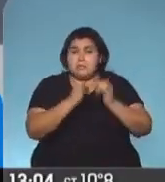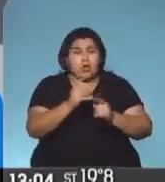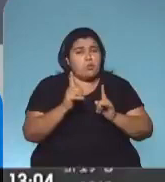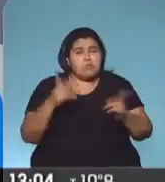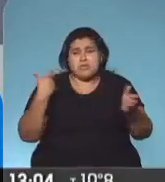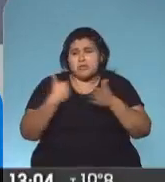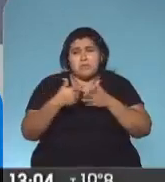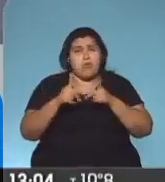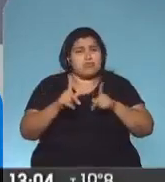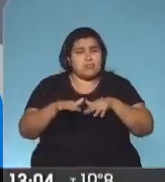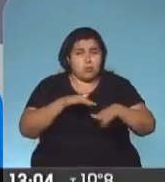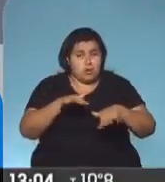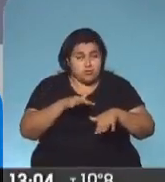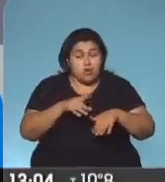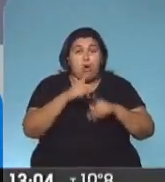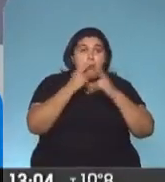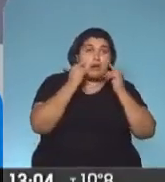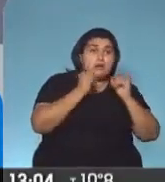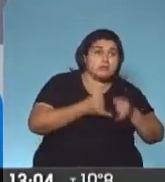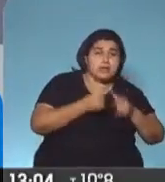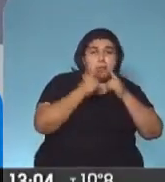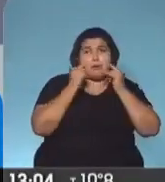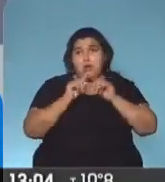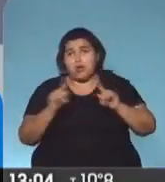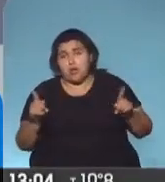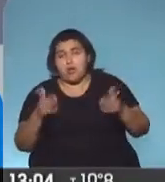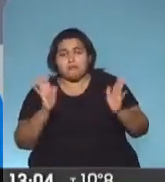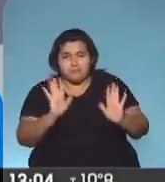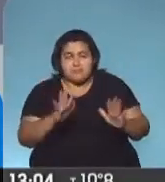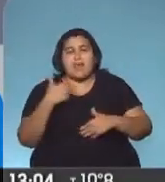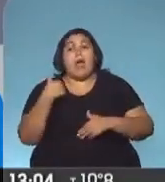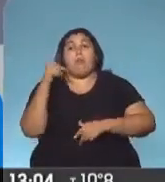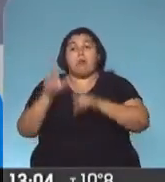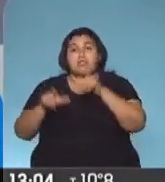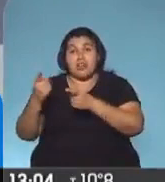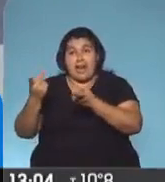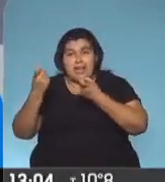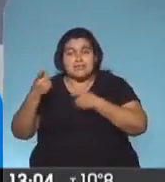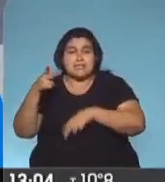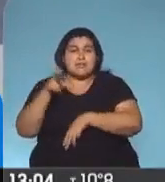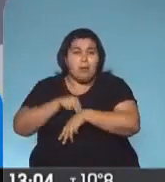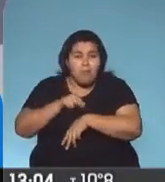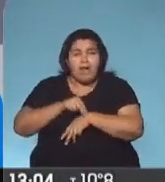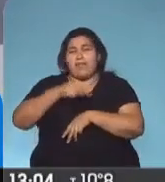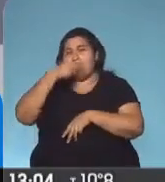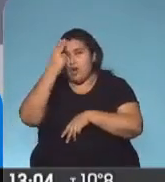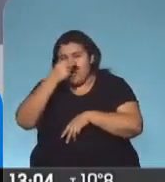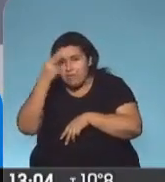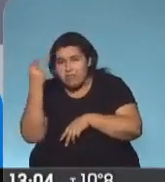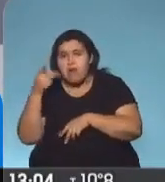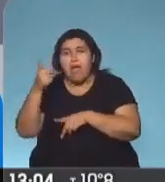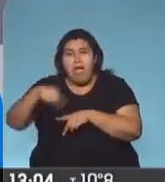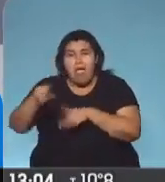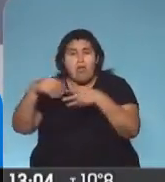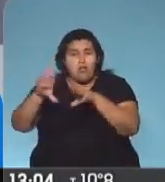todos estos dias barbijos y barbijo no barbijos y para la gente que lo necesita para la gente que está infectada para los